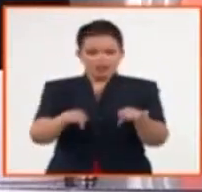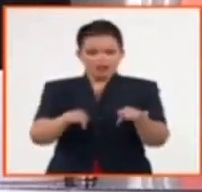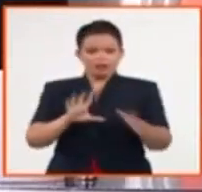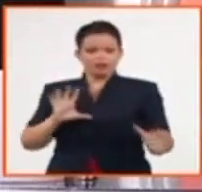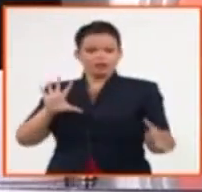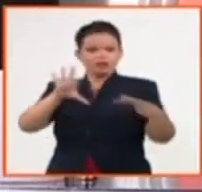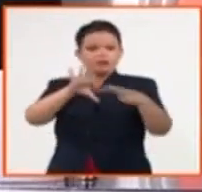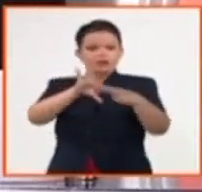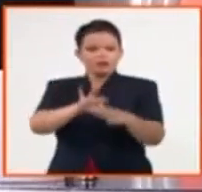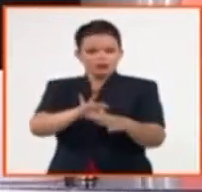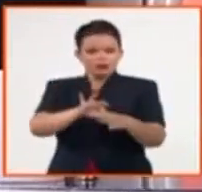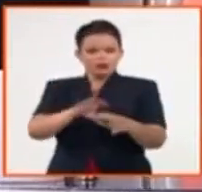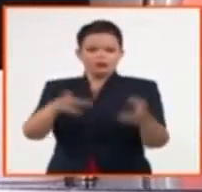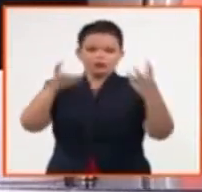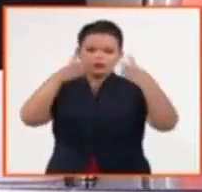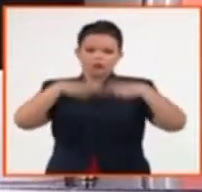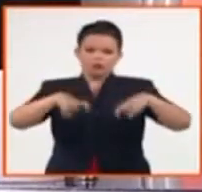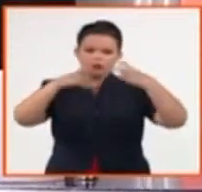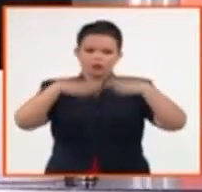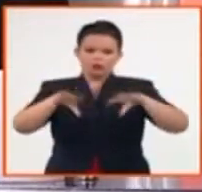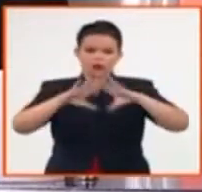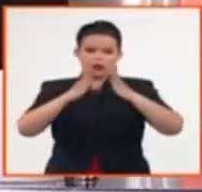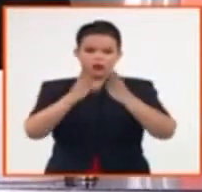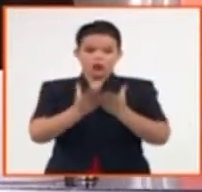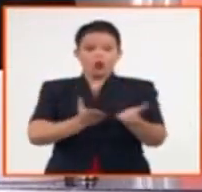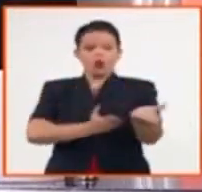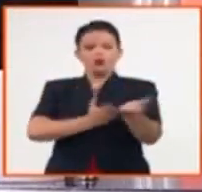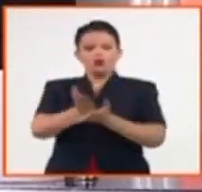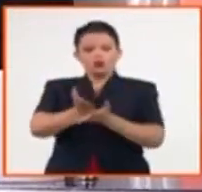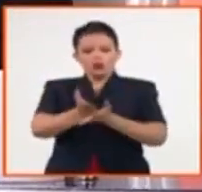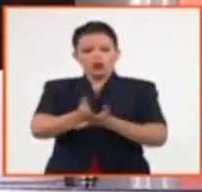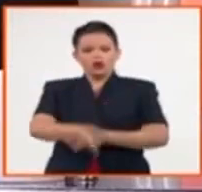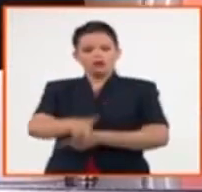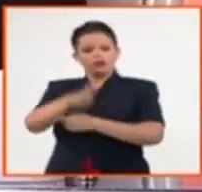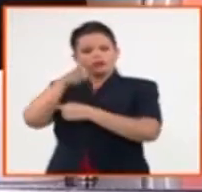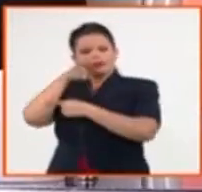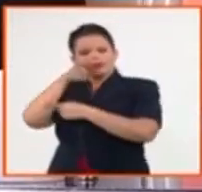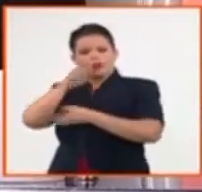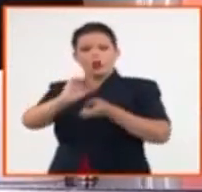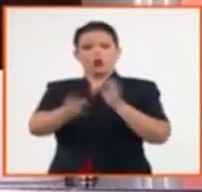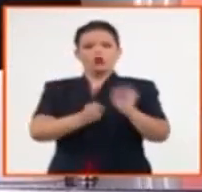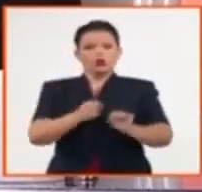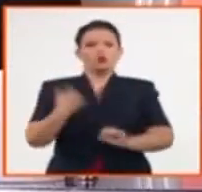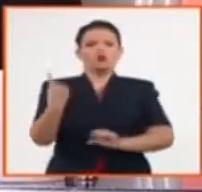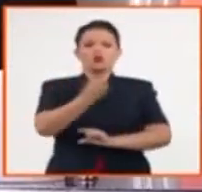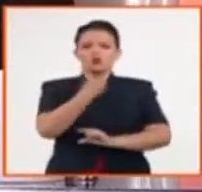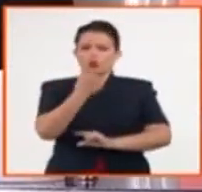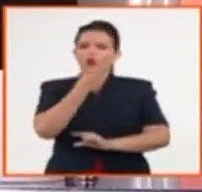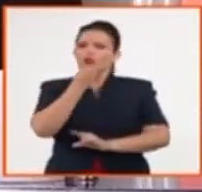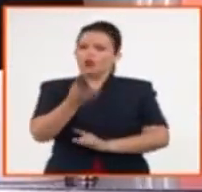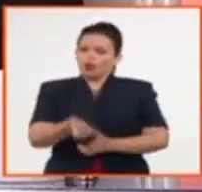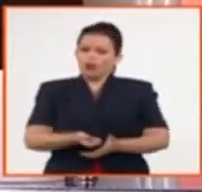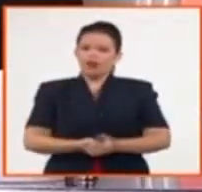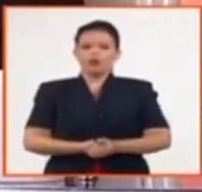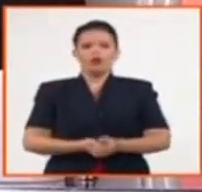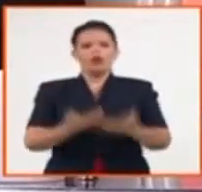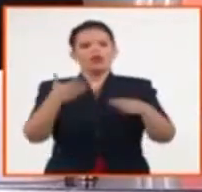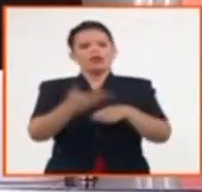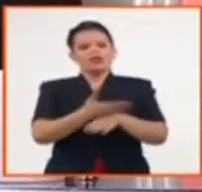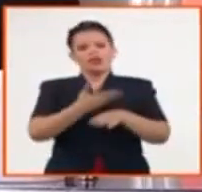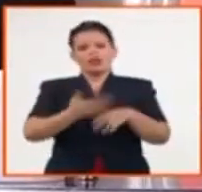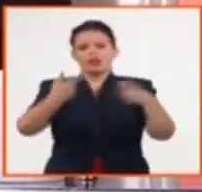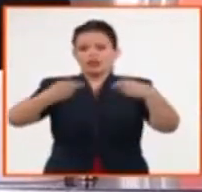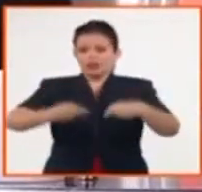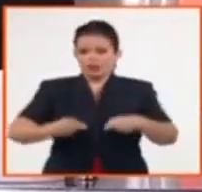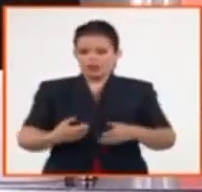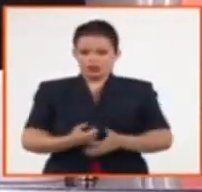monitoreo hasta el nivel de vacunatorios. Eso nos ha permitido a nosotros adoptar decisiones oportunas, a altas horas de la noche decidir qué